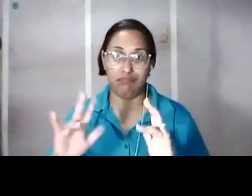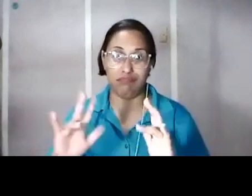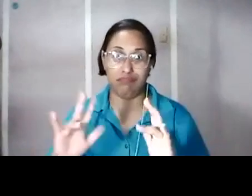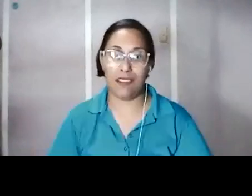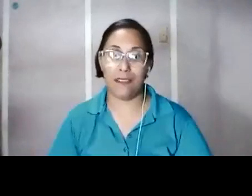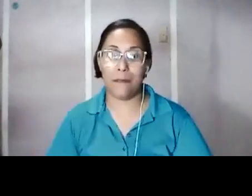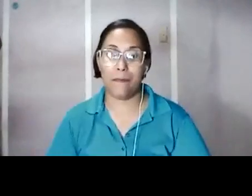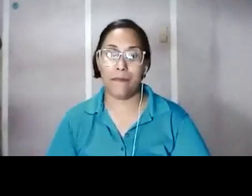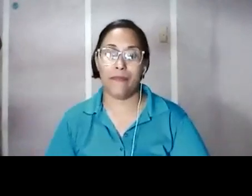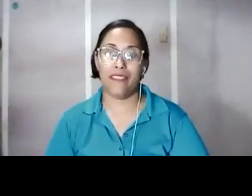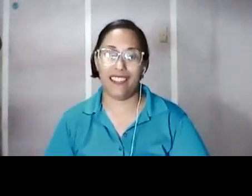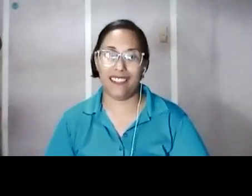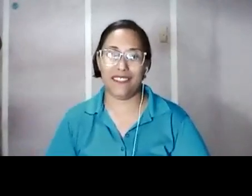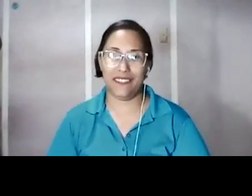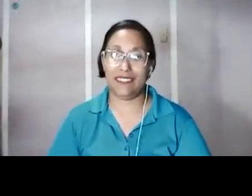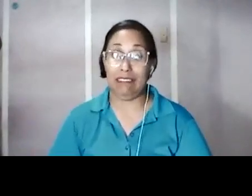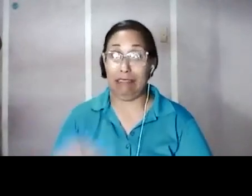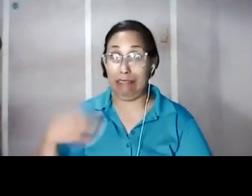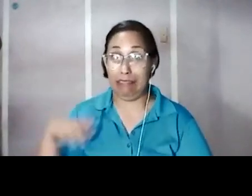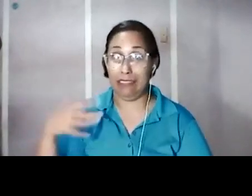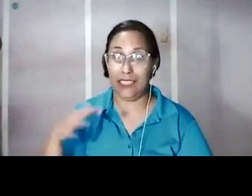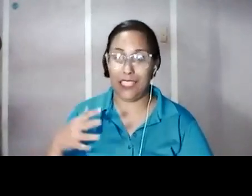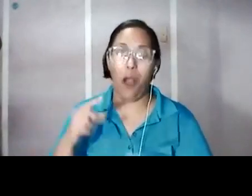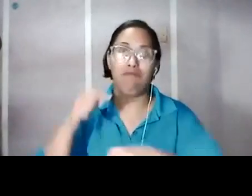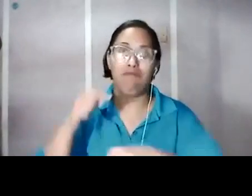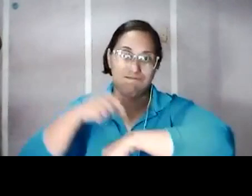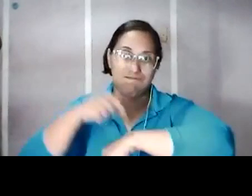Juan. O sea, y de eso ha pasado tiempo.